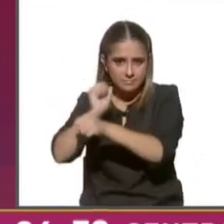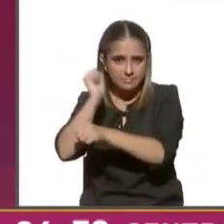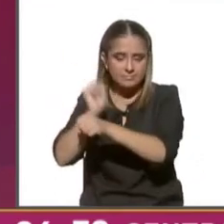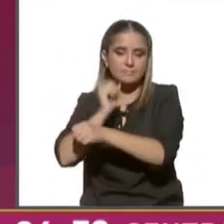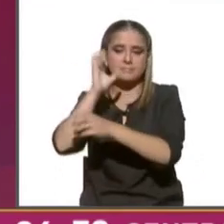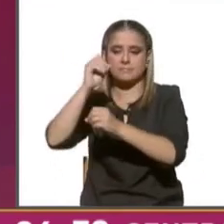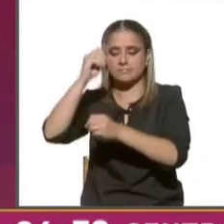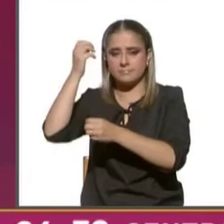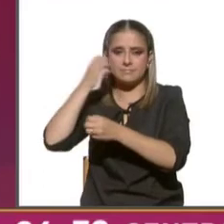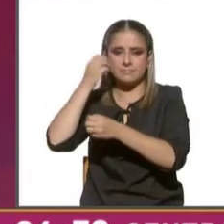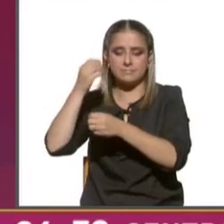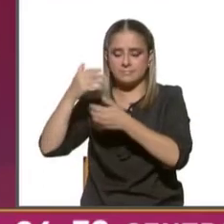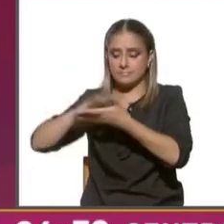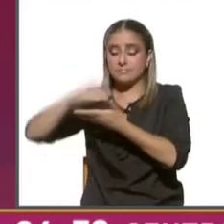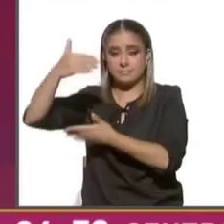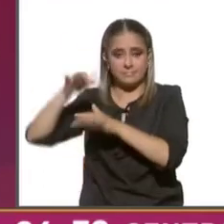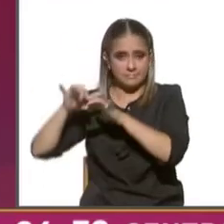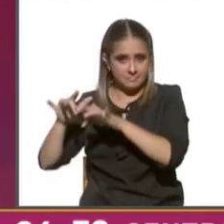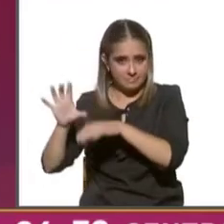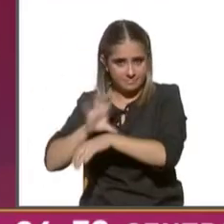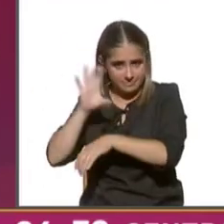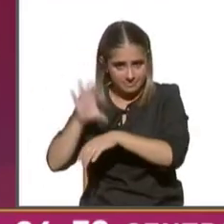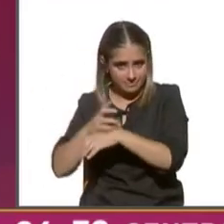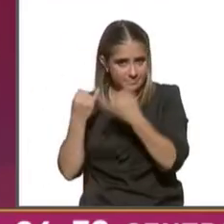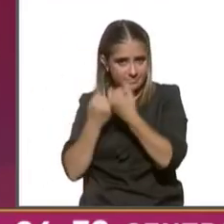de conocimiento relativamente altos.